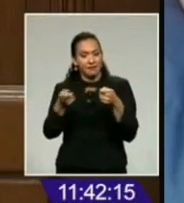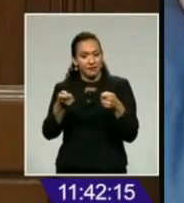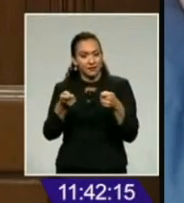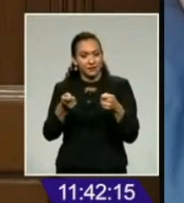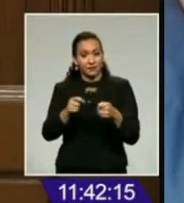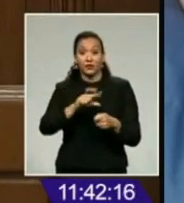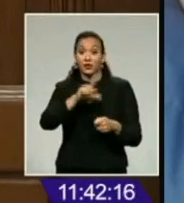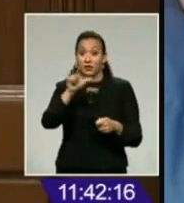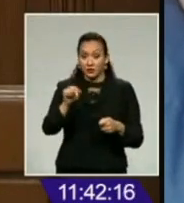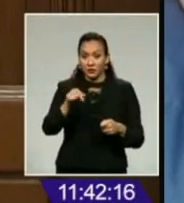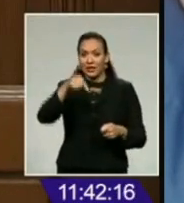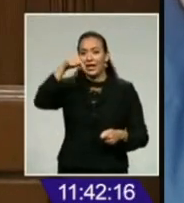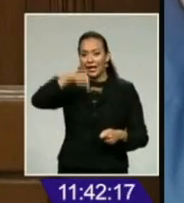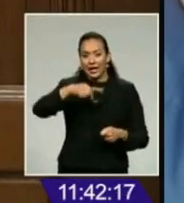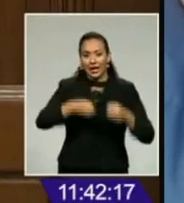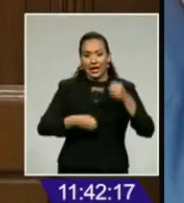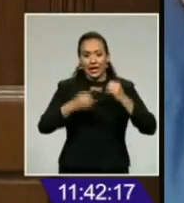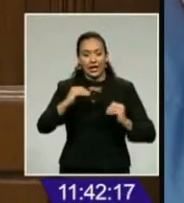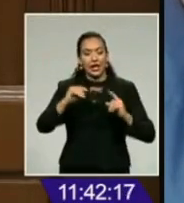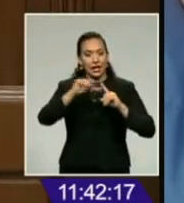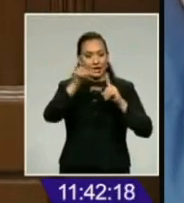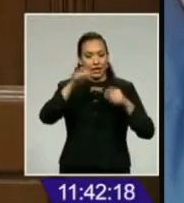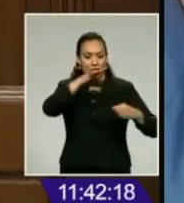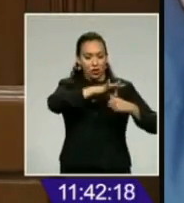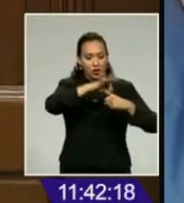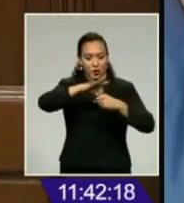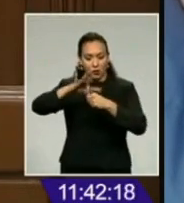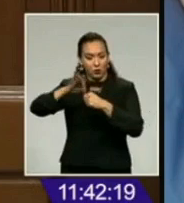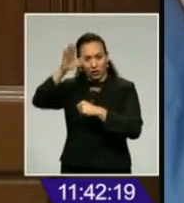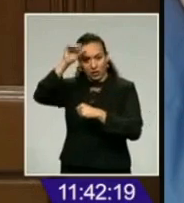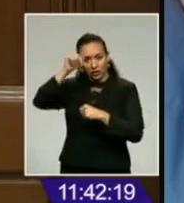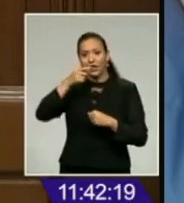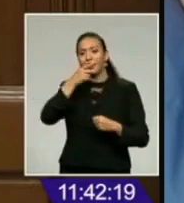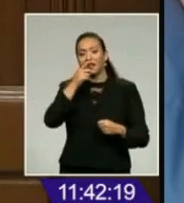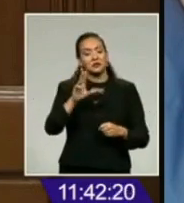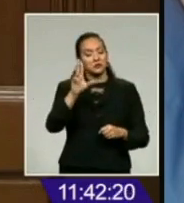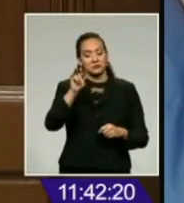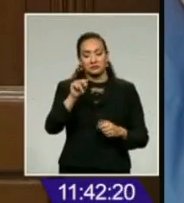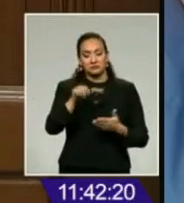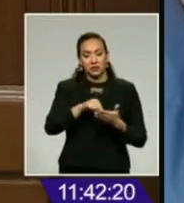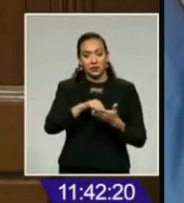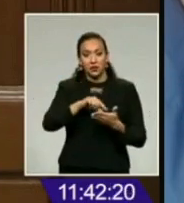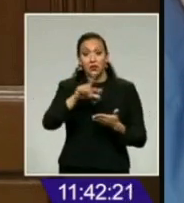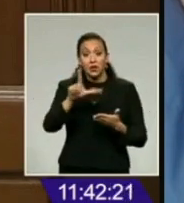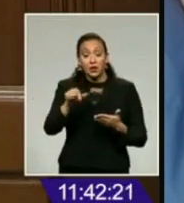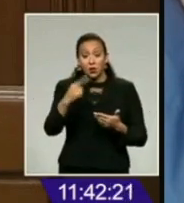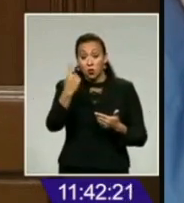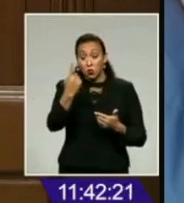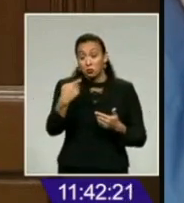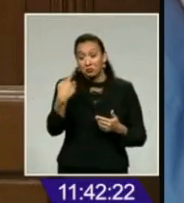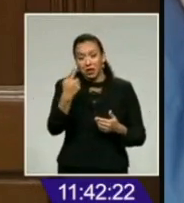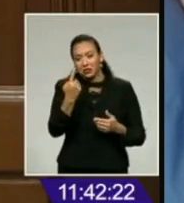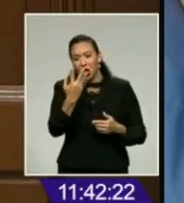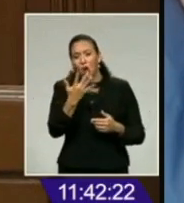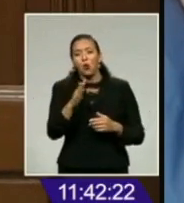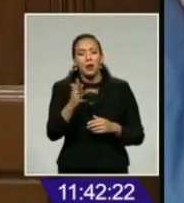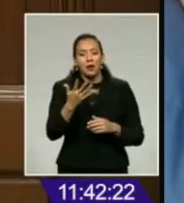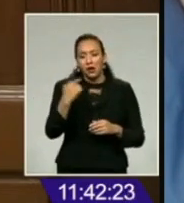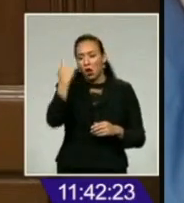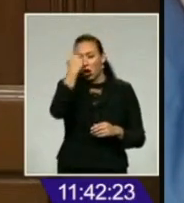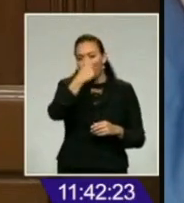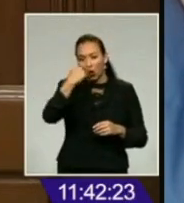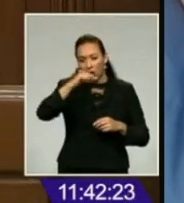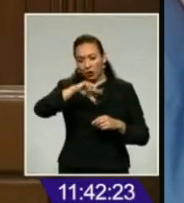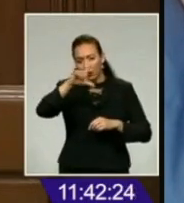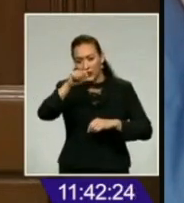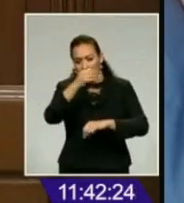invalidez de este decreto, apenas unas horas más tarde se publicó otro acuerdo